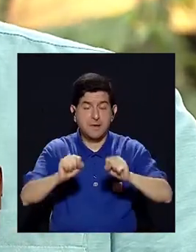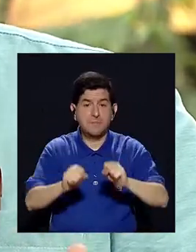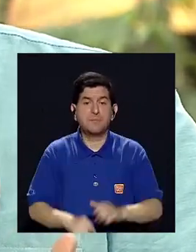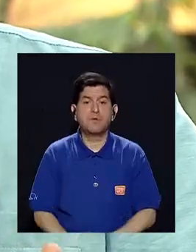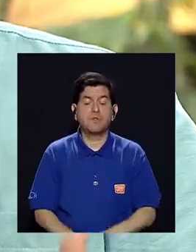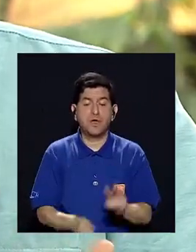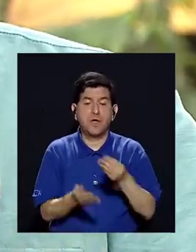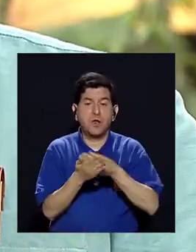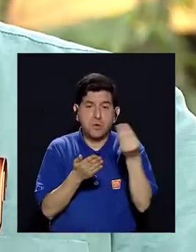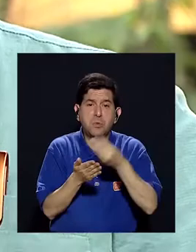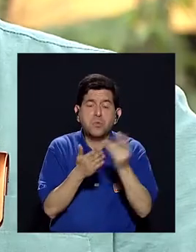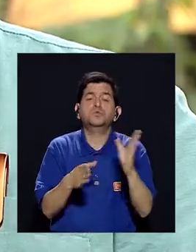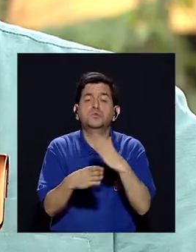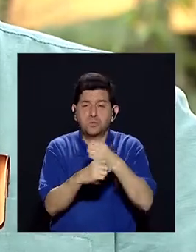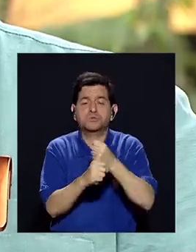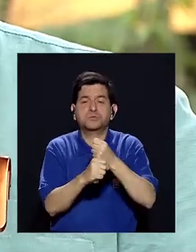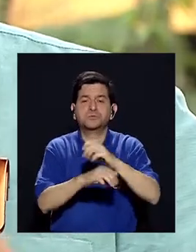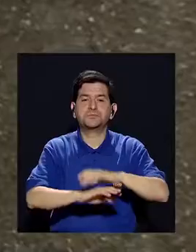cabo estos consumos.